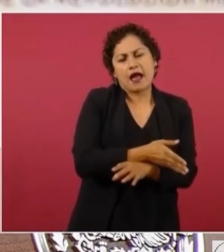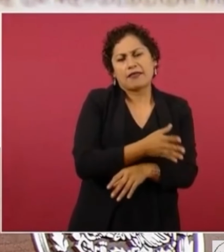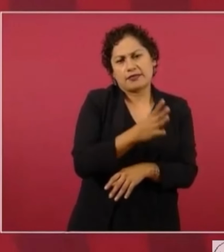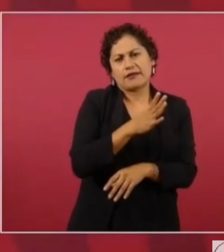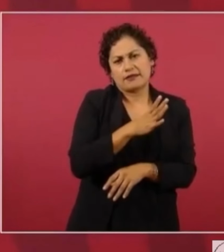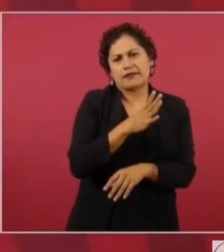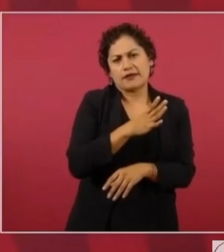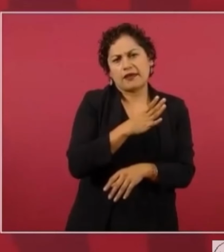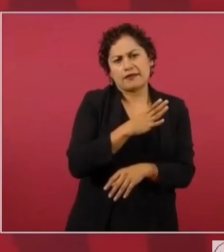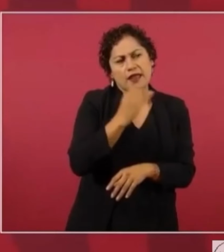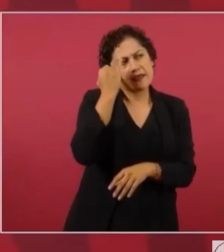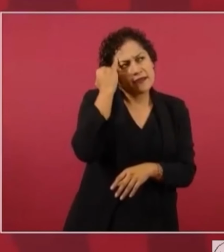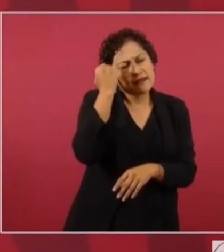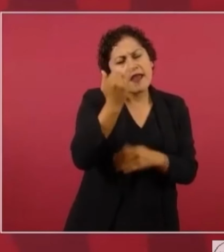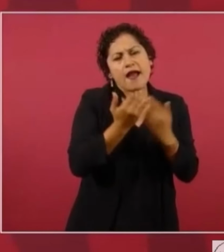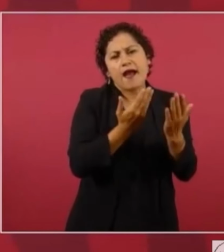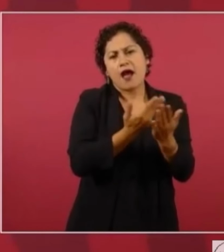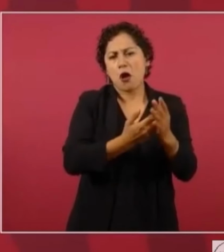positivos, diría,